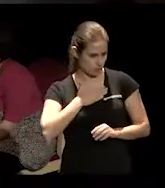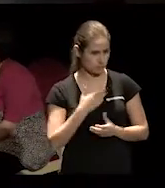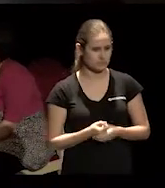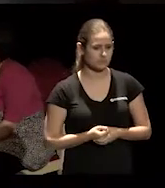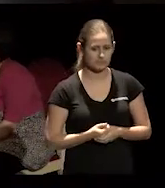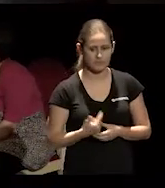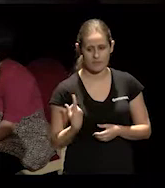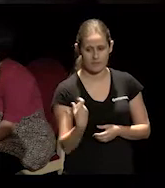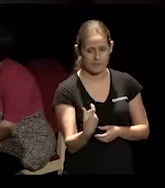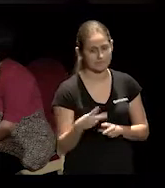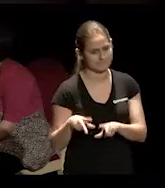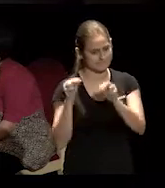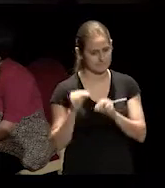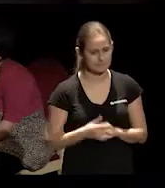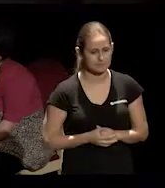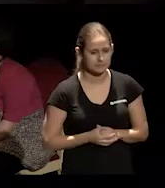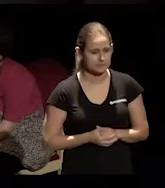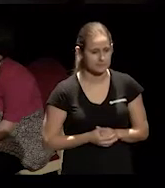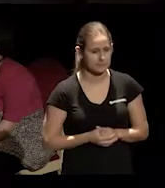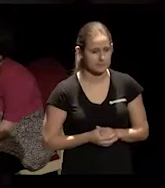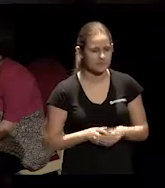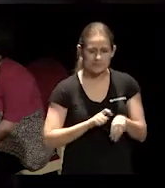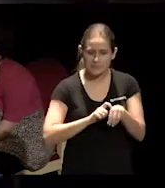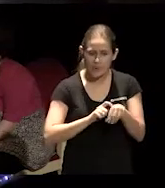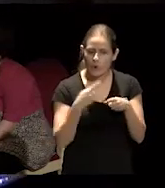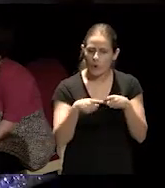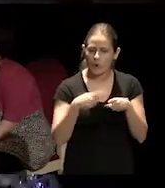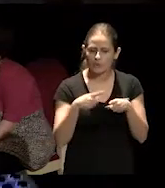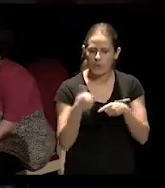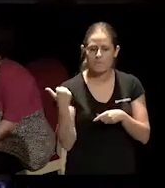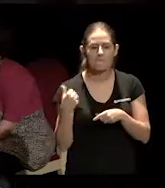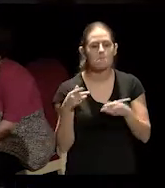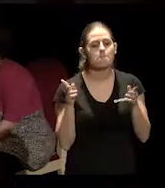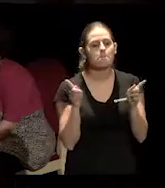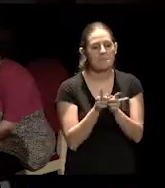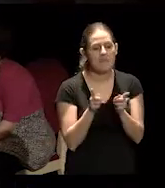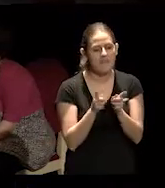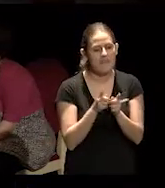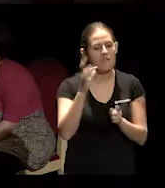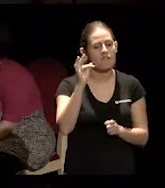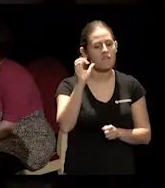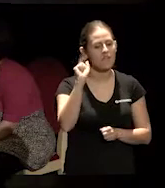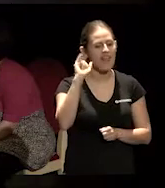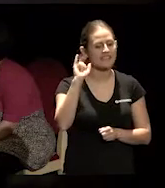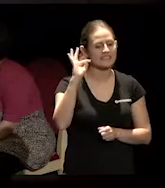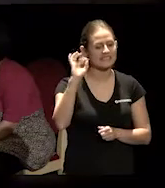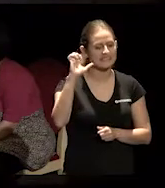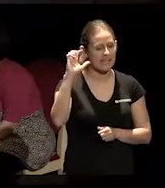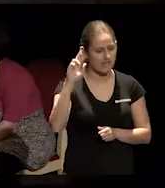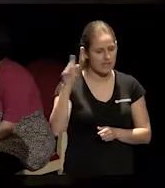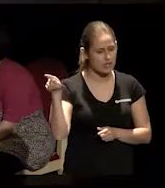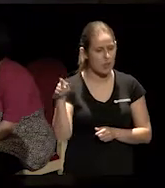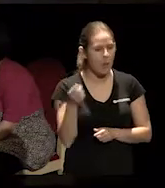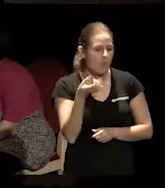Vale. Este tipo de cosas. Esto es un MIDI Fighter, que es un pad. ¿Qué pasa con